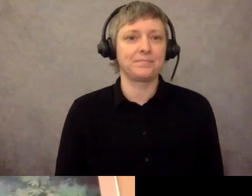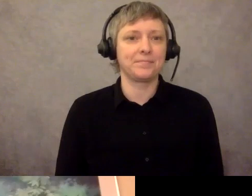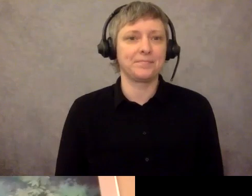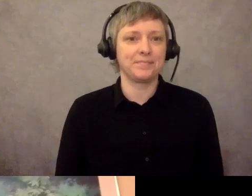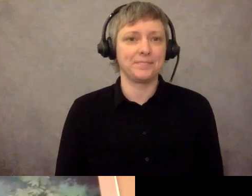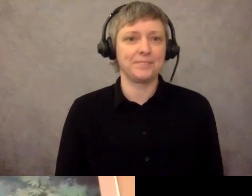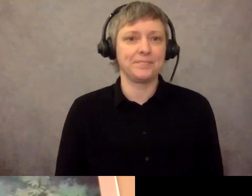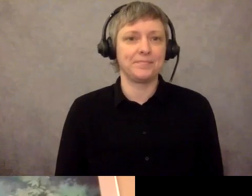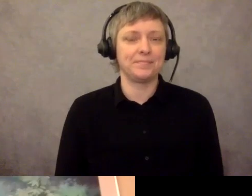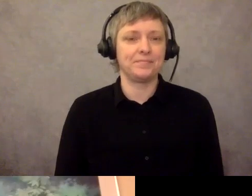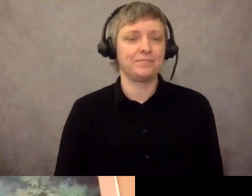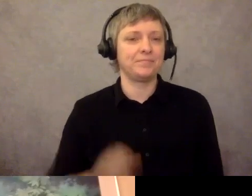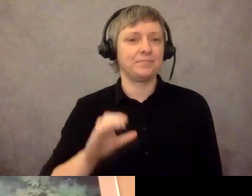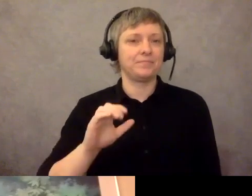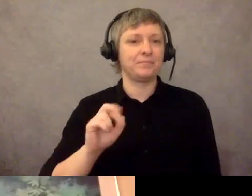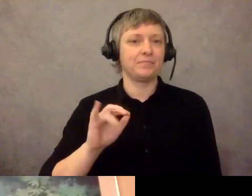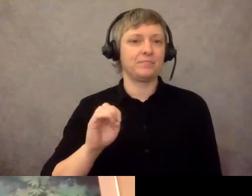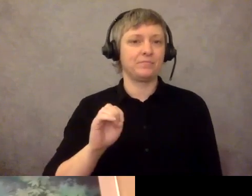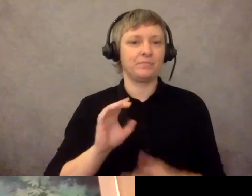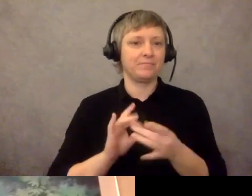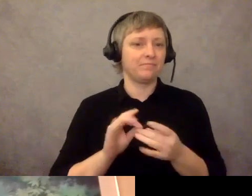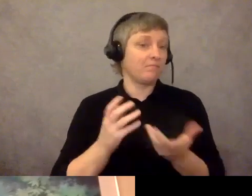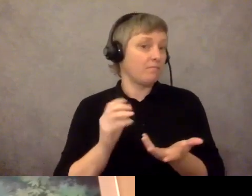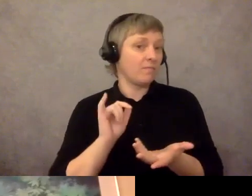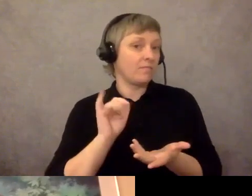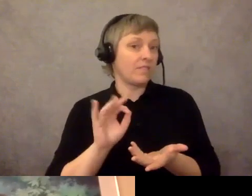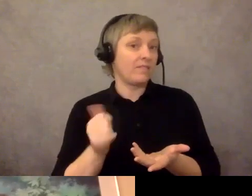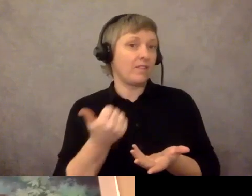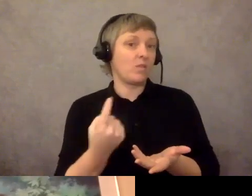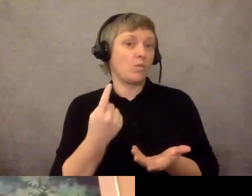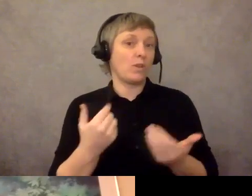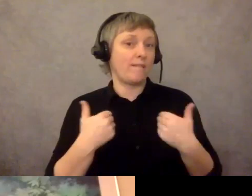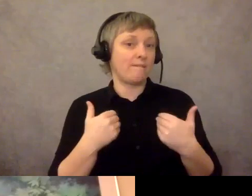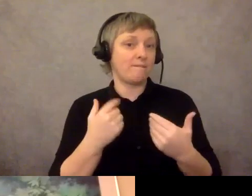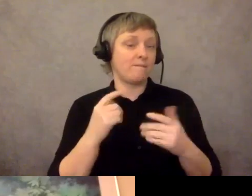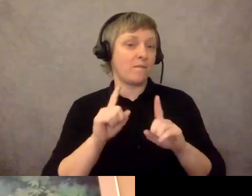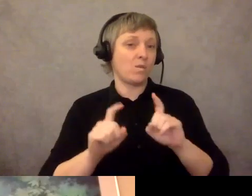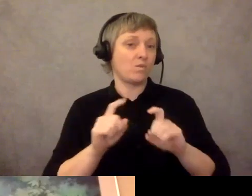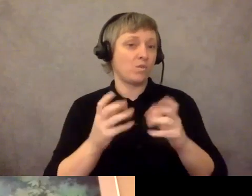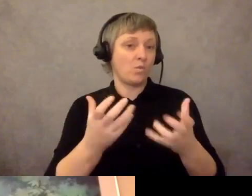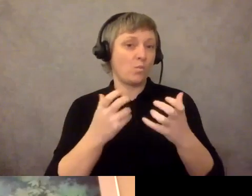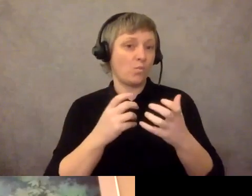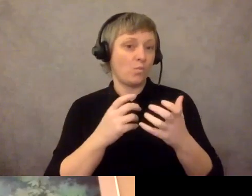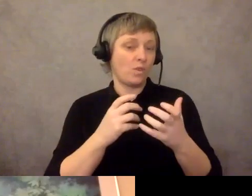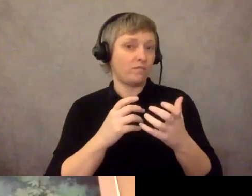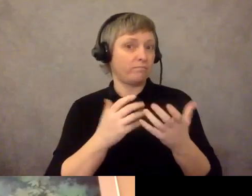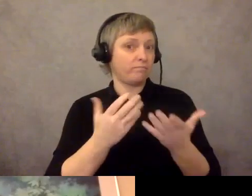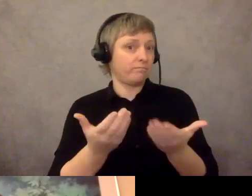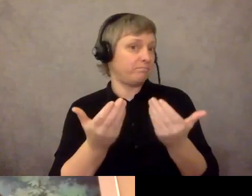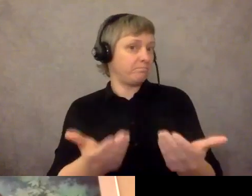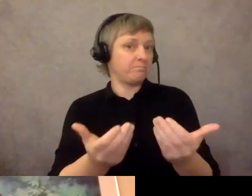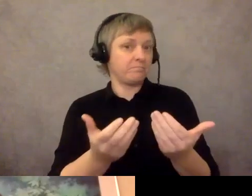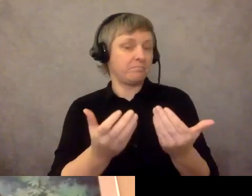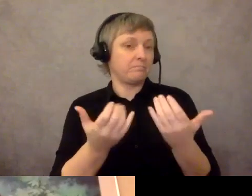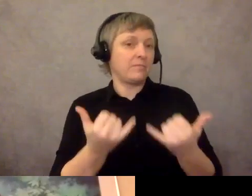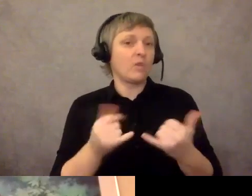Sí, y si alguien ha tenido una pregunta que le gustaría ser respondida esta noche, puede levantar la mano y